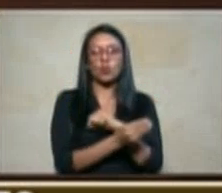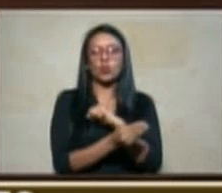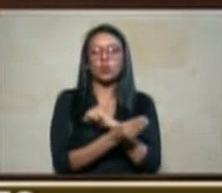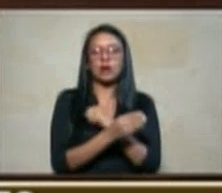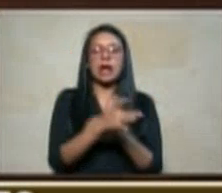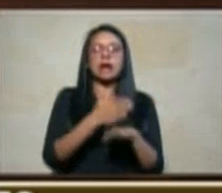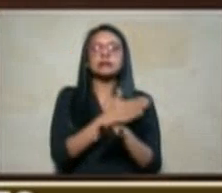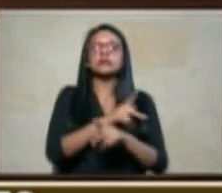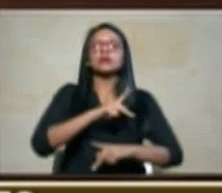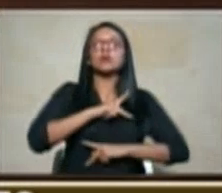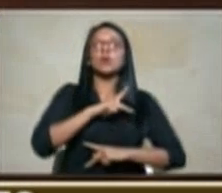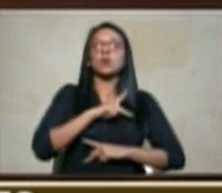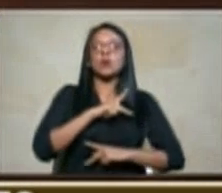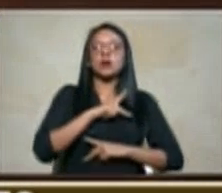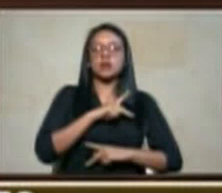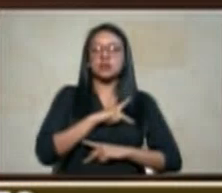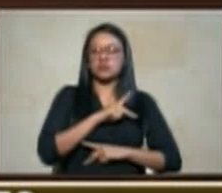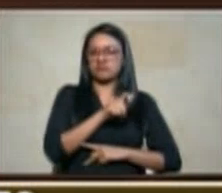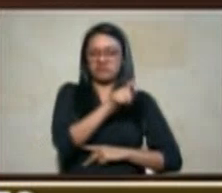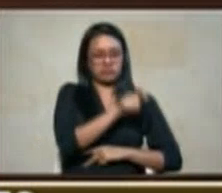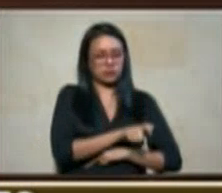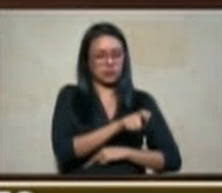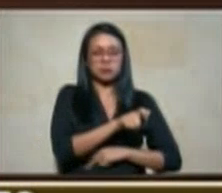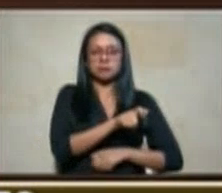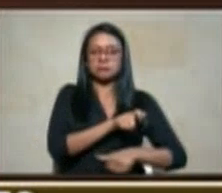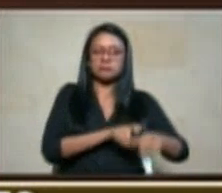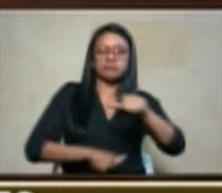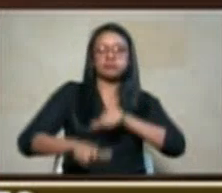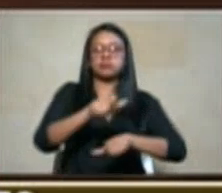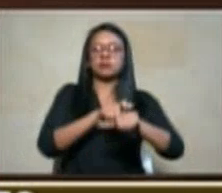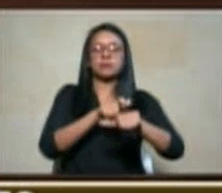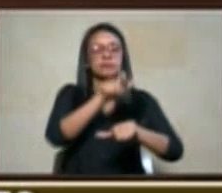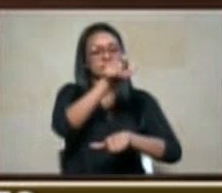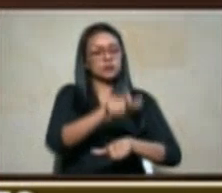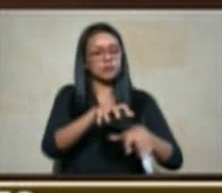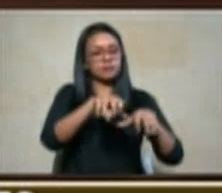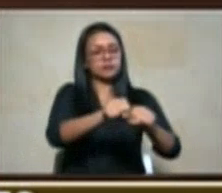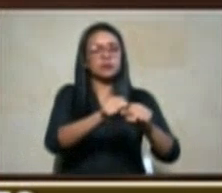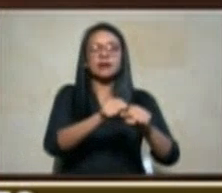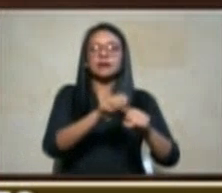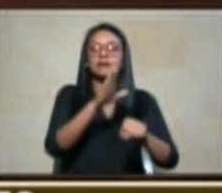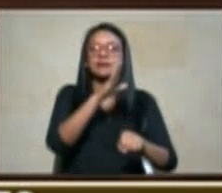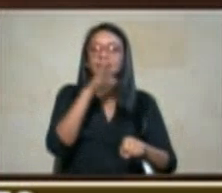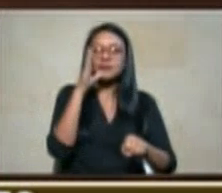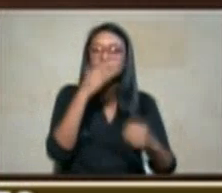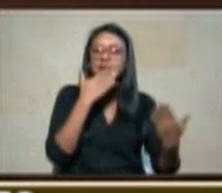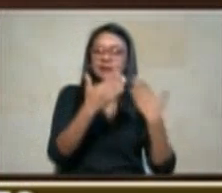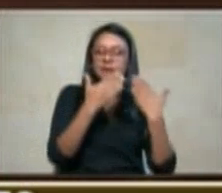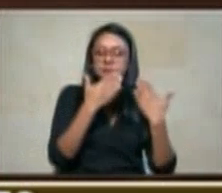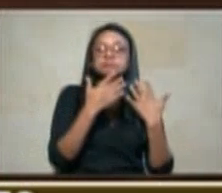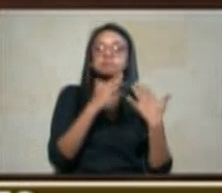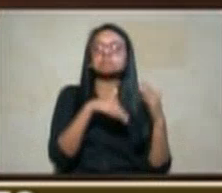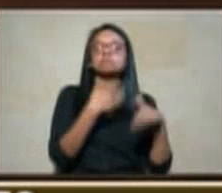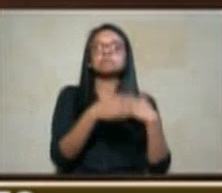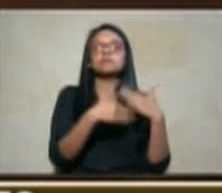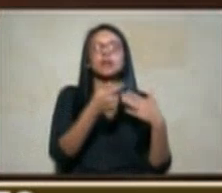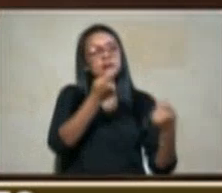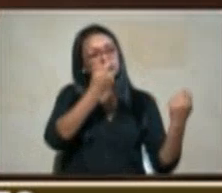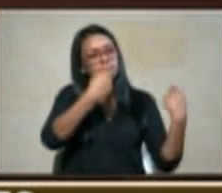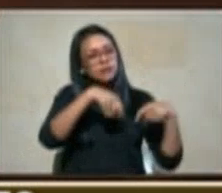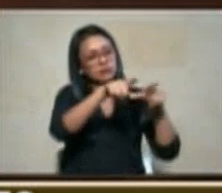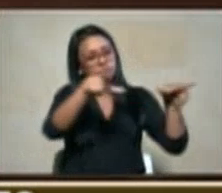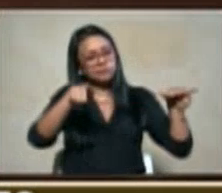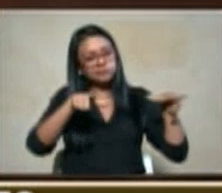campesinos. Luego los Olivella le vendieron estas tierras al Incora. Y luego el